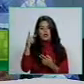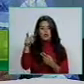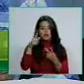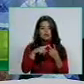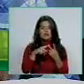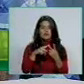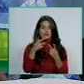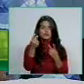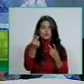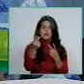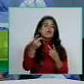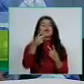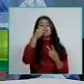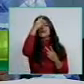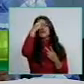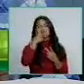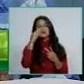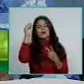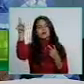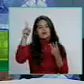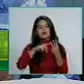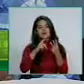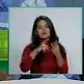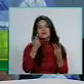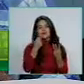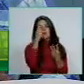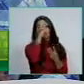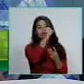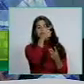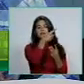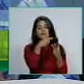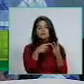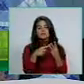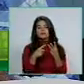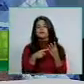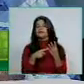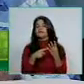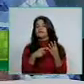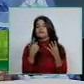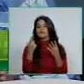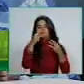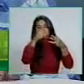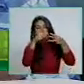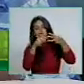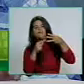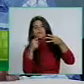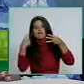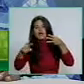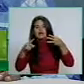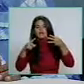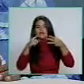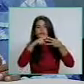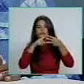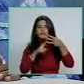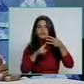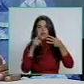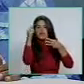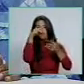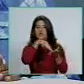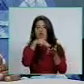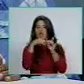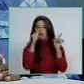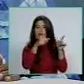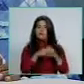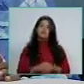Higuerote, tenemos en Los Teques, en la población de Los Teques, en La Urbina, son nuestras agencias que tenemos atención en el estado, y bueno, estamos